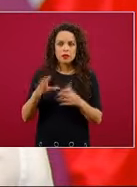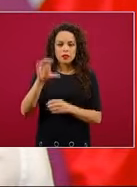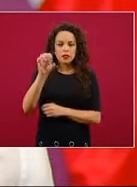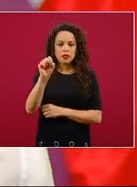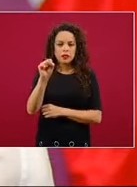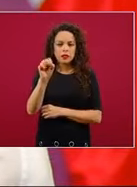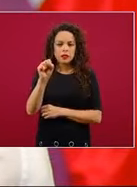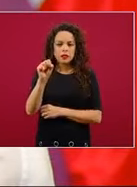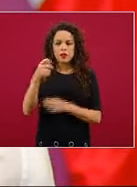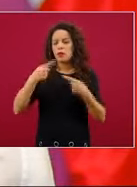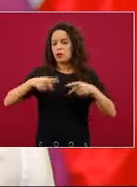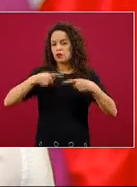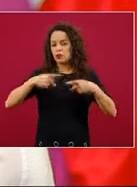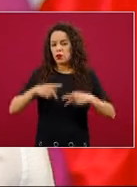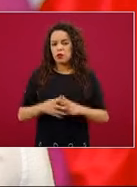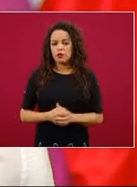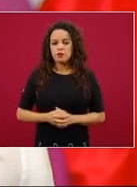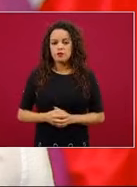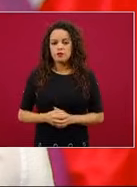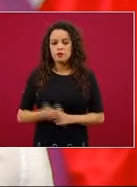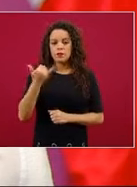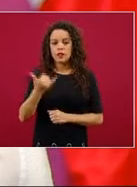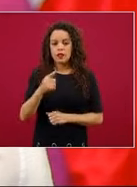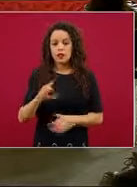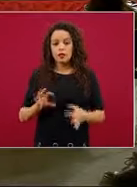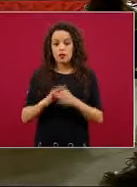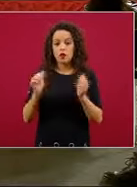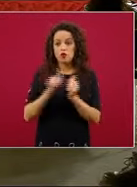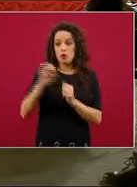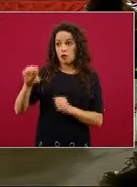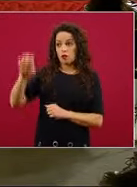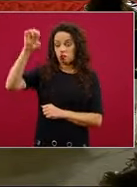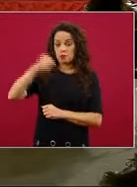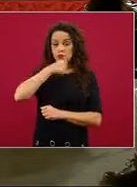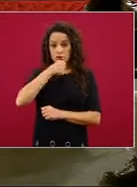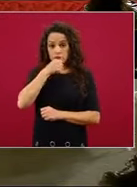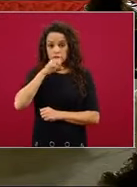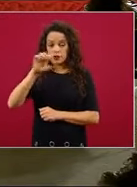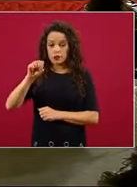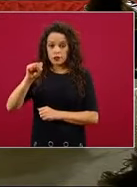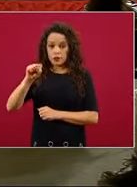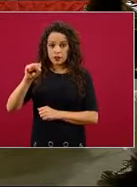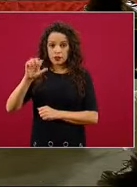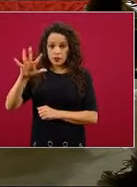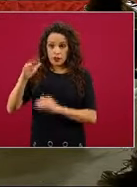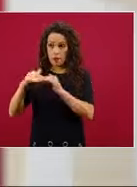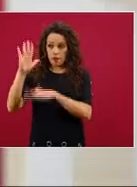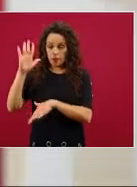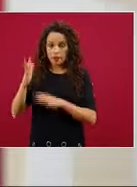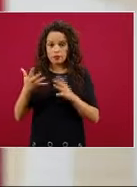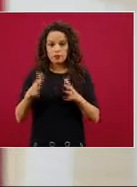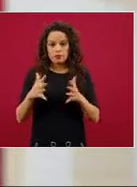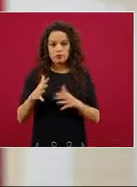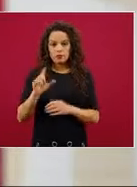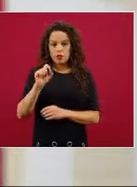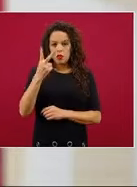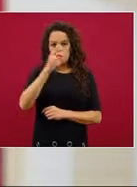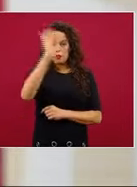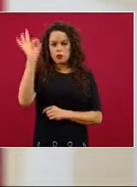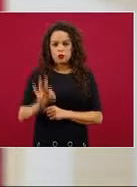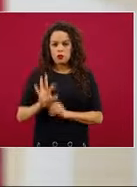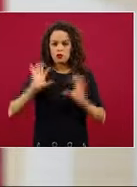60 personas, y en relación a adultos mayores de 60, 65 y más, es aproximadamente el